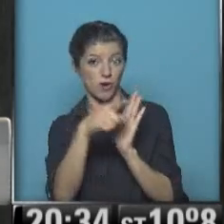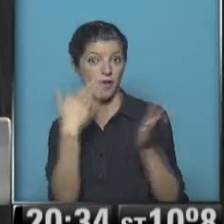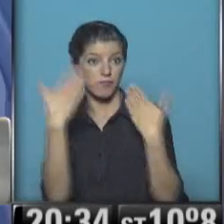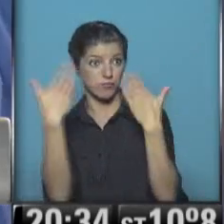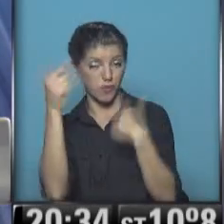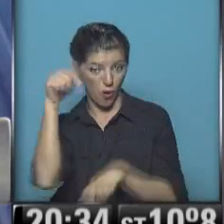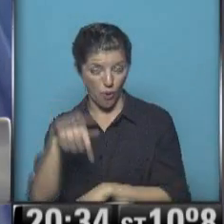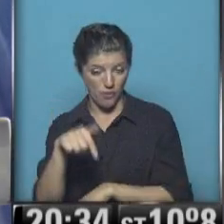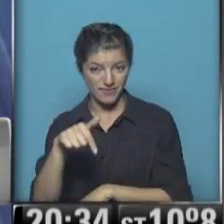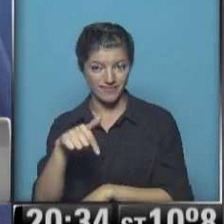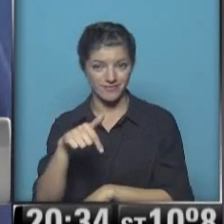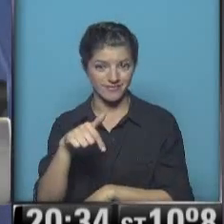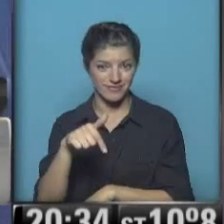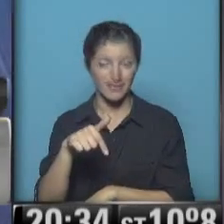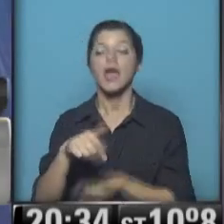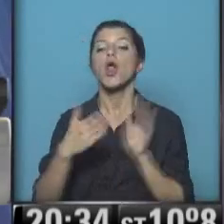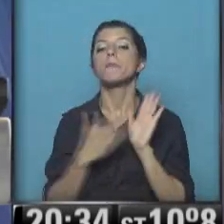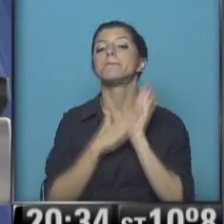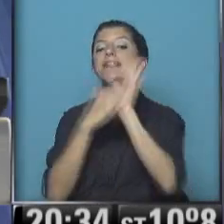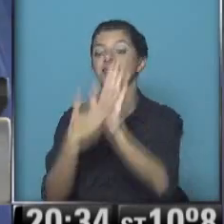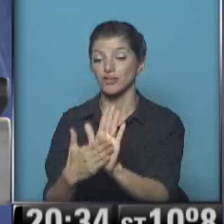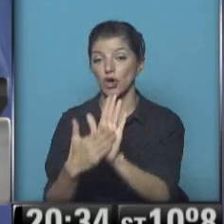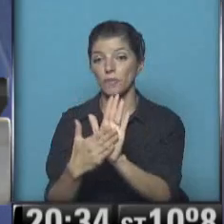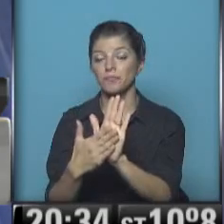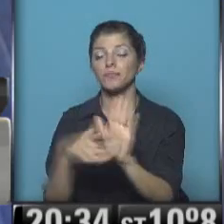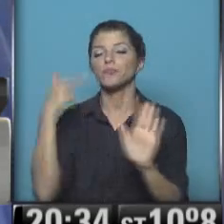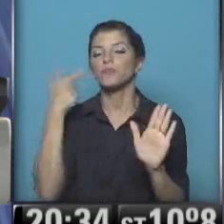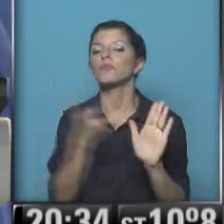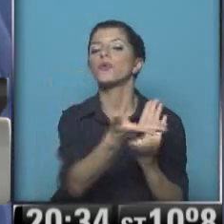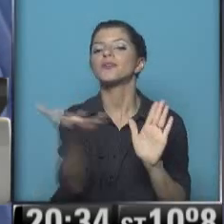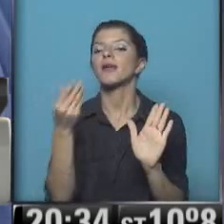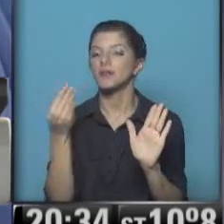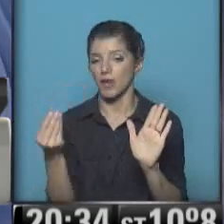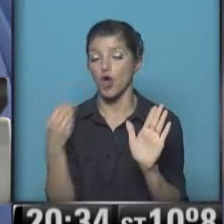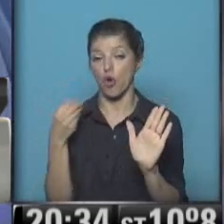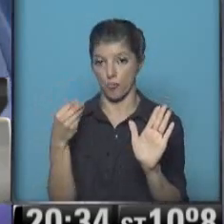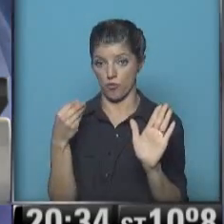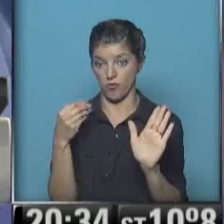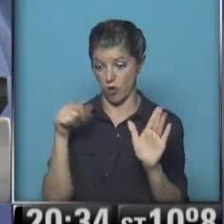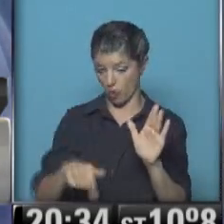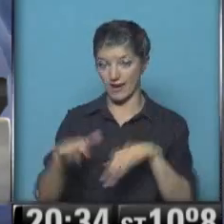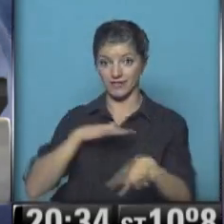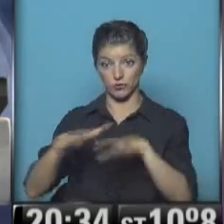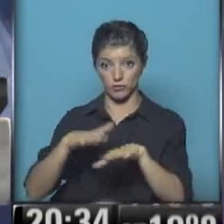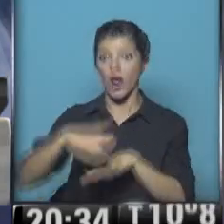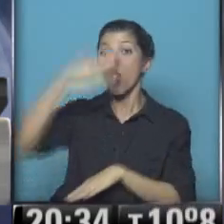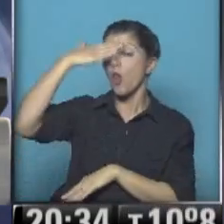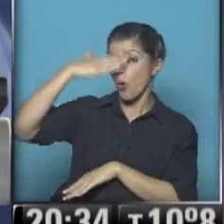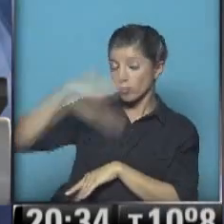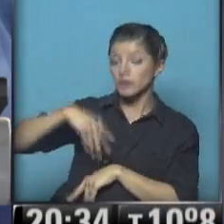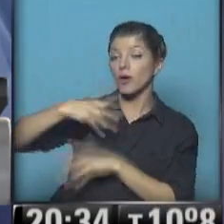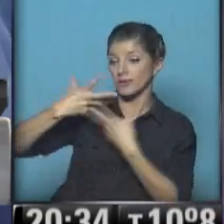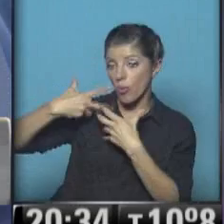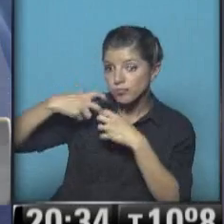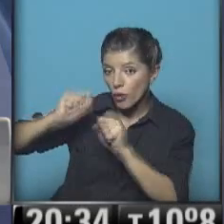en el día de hoy. Lo que se presentó en el partido no es nada menos que mostrar desde dónde quedamos, cuál es el último ladrillo que se puso